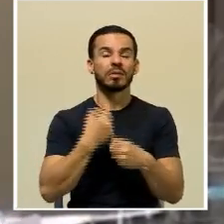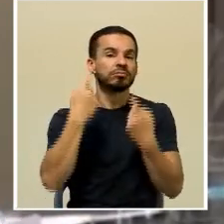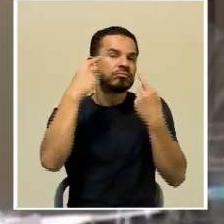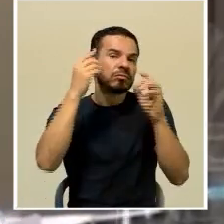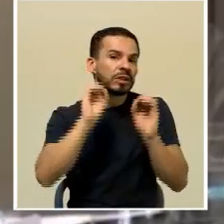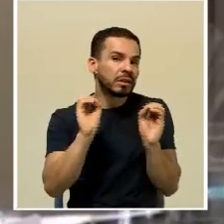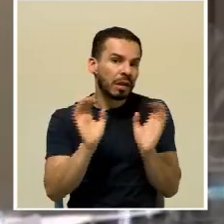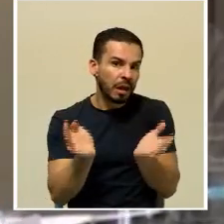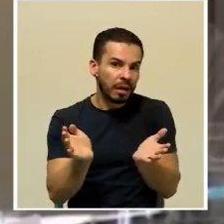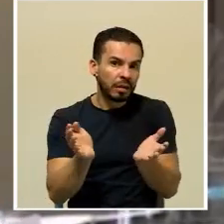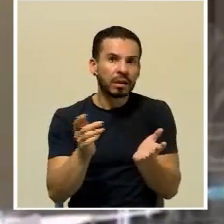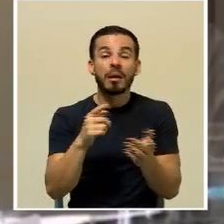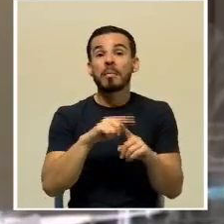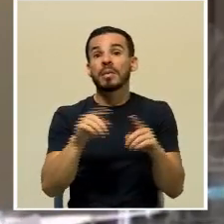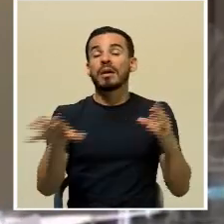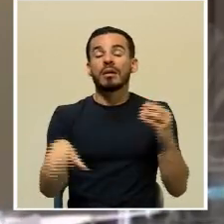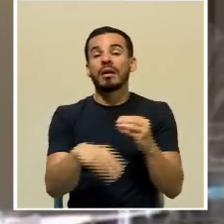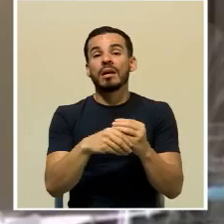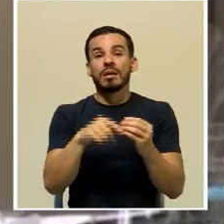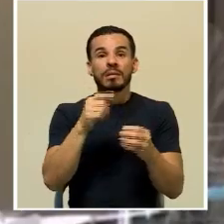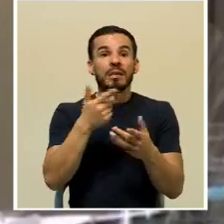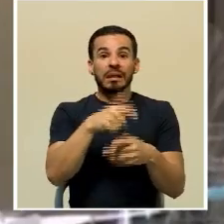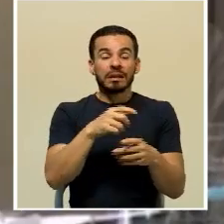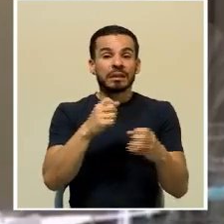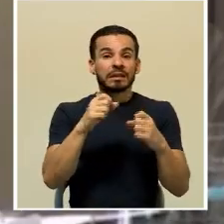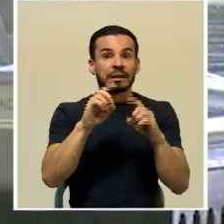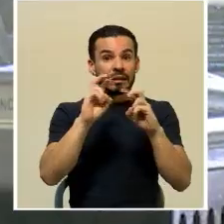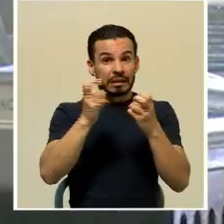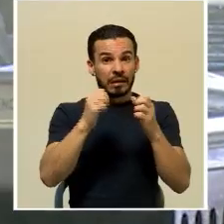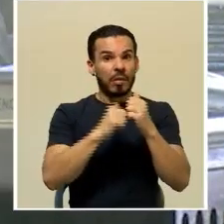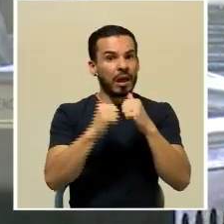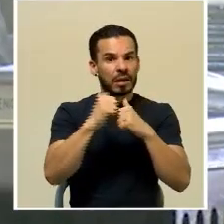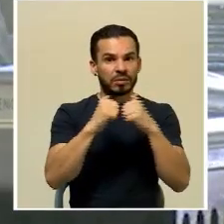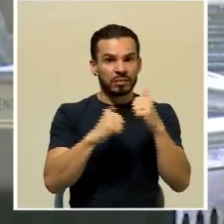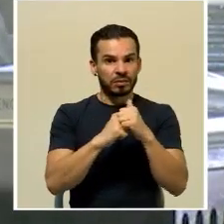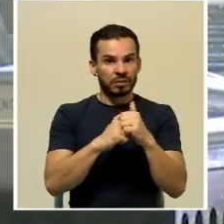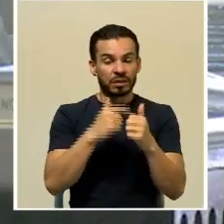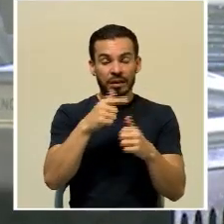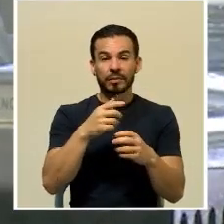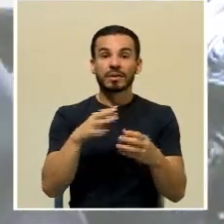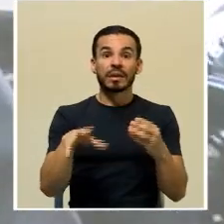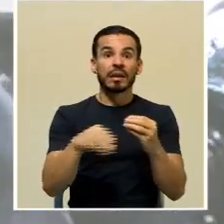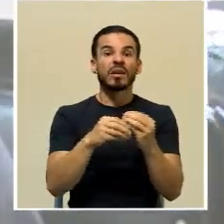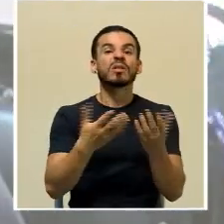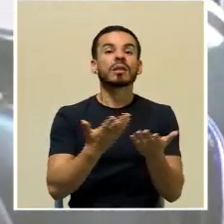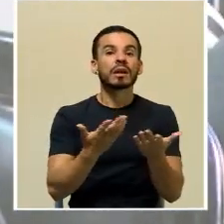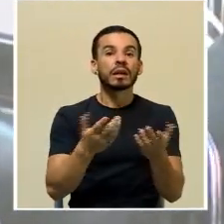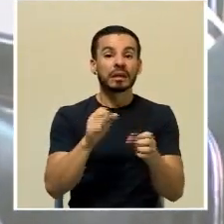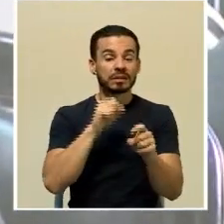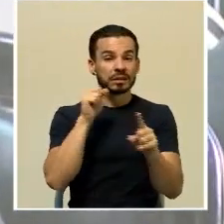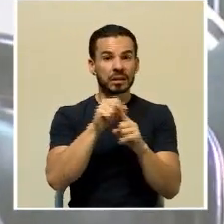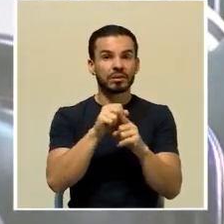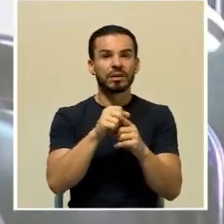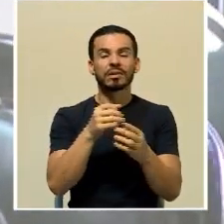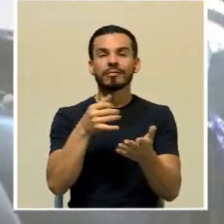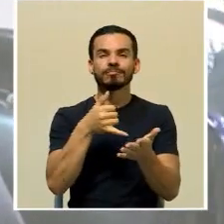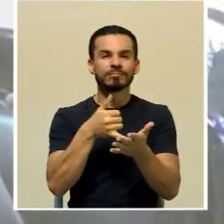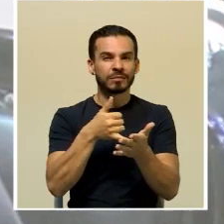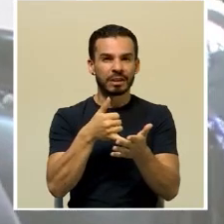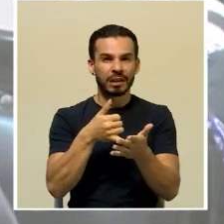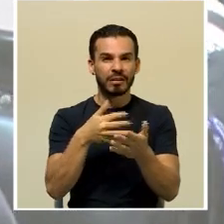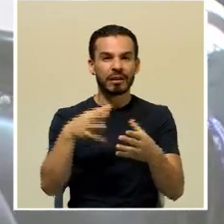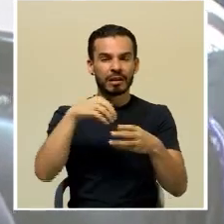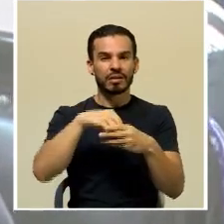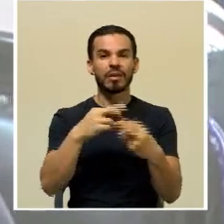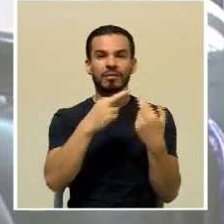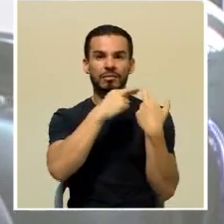mucho. Pero además, este es un tema estructural. Acosta añadió que la situación que atraviesa el país es muy frágil y que